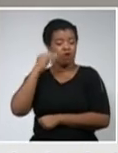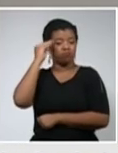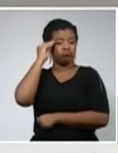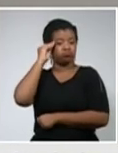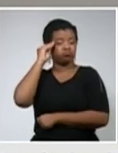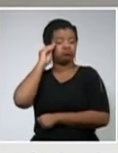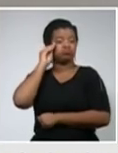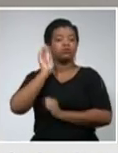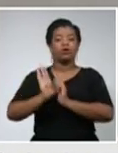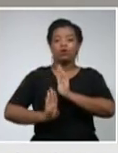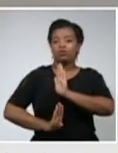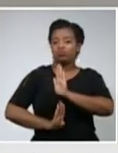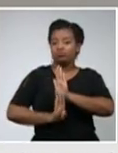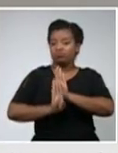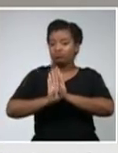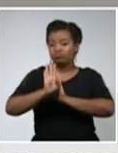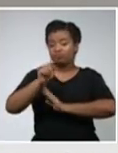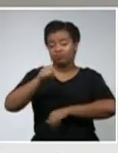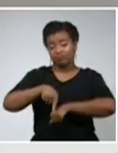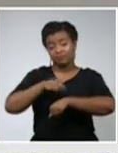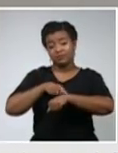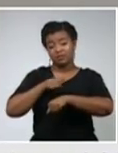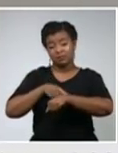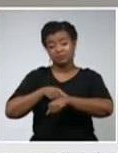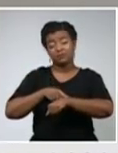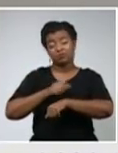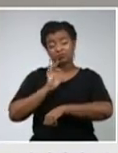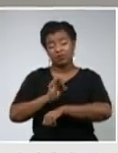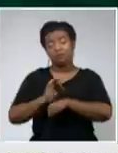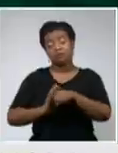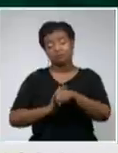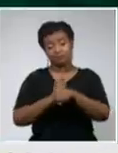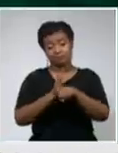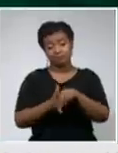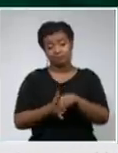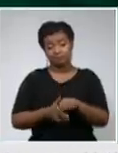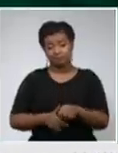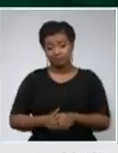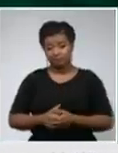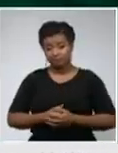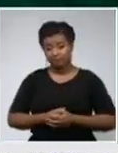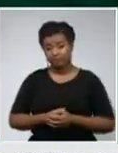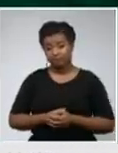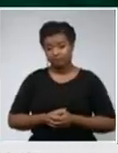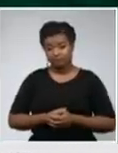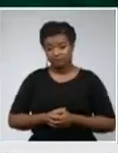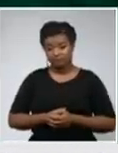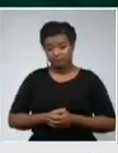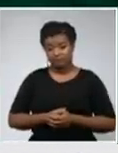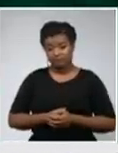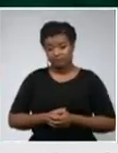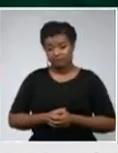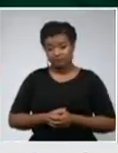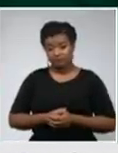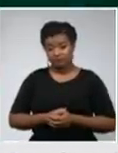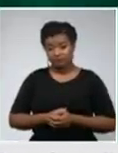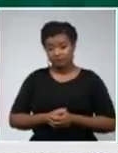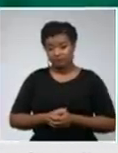profesional en esto, desgraciadamente, en estos tiempos de pandemia. Esa mujer con alma de